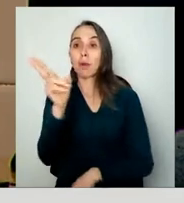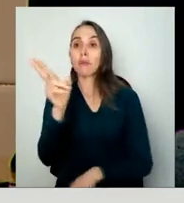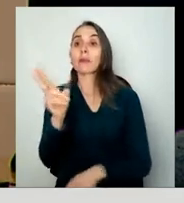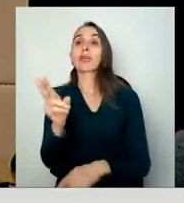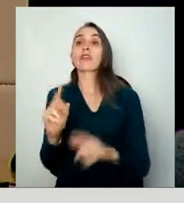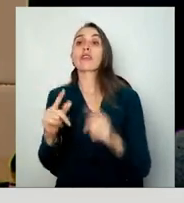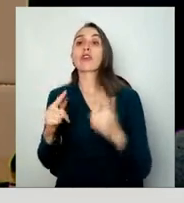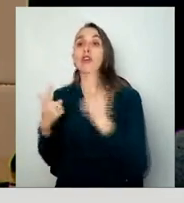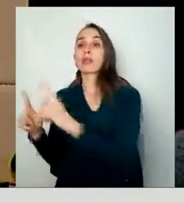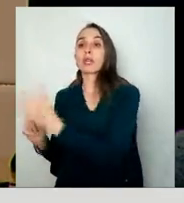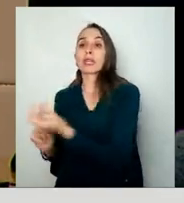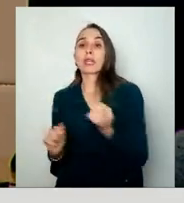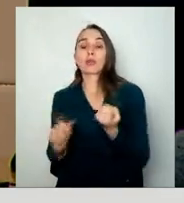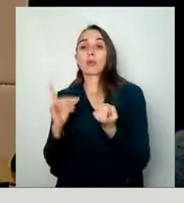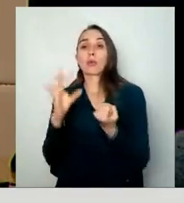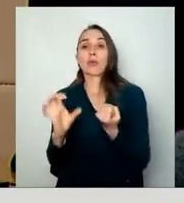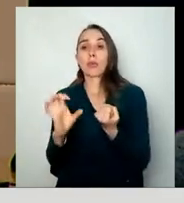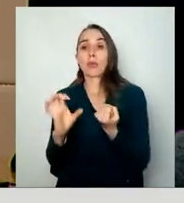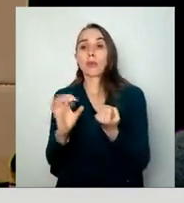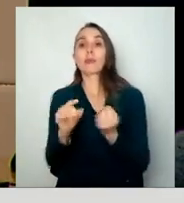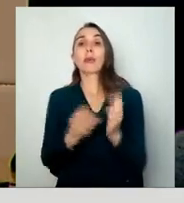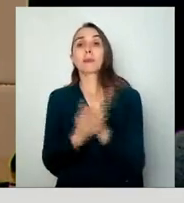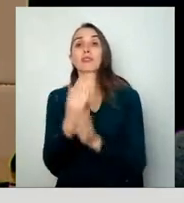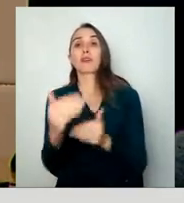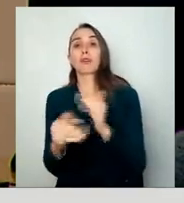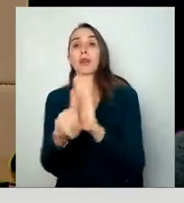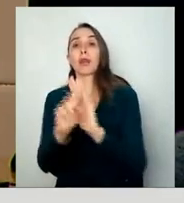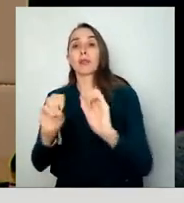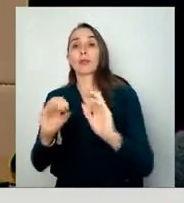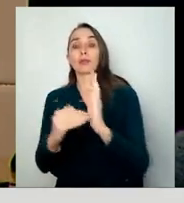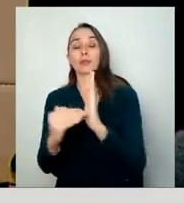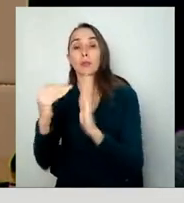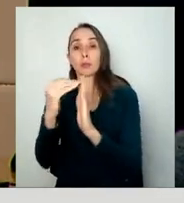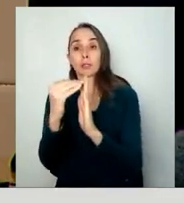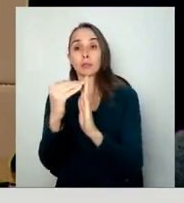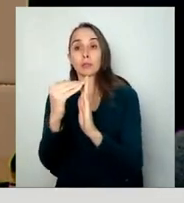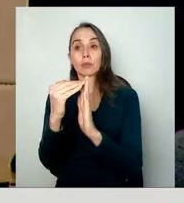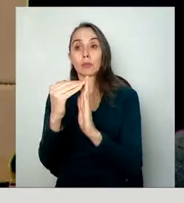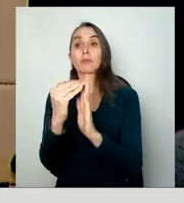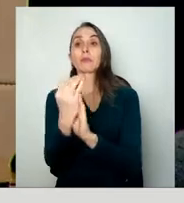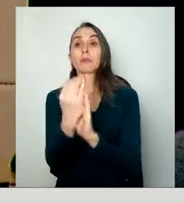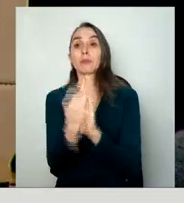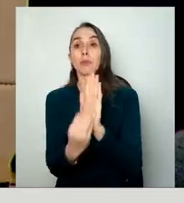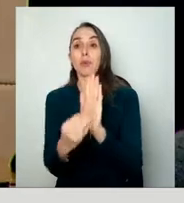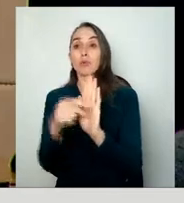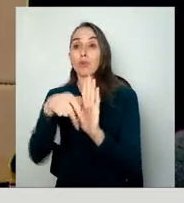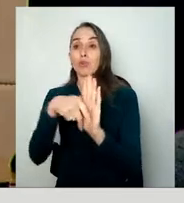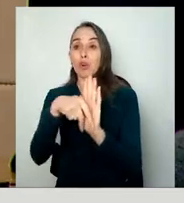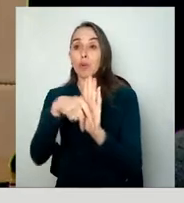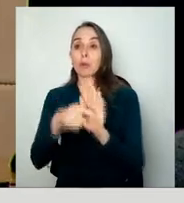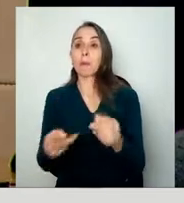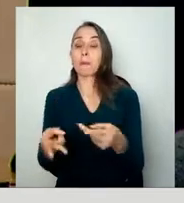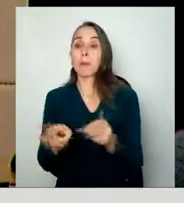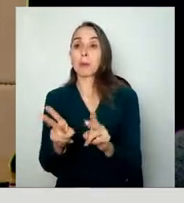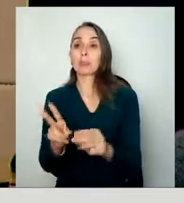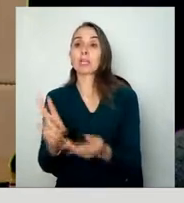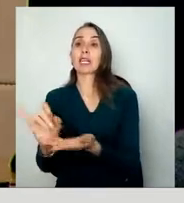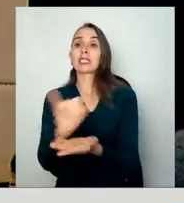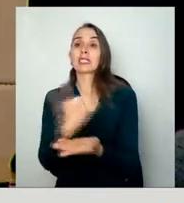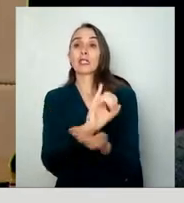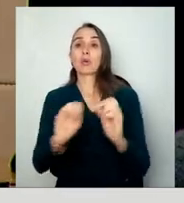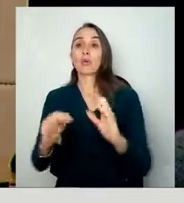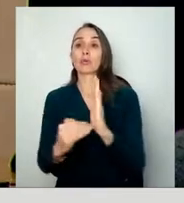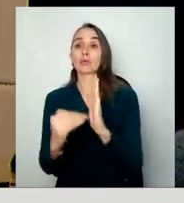con la entrada en vigencia de la ley de educación superior se incorporó una norma que permite que las instituciones de educación superior